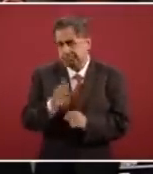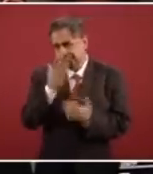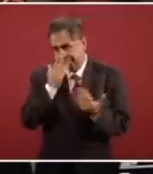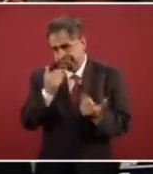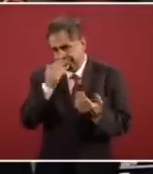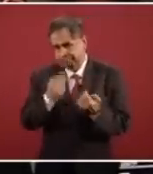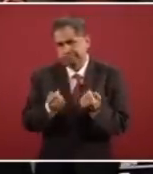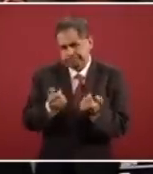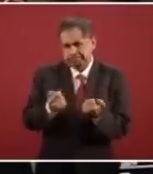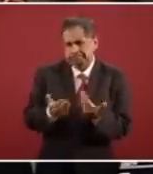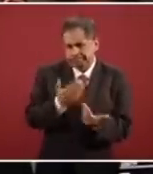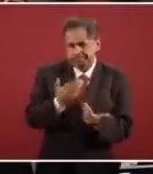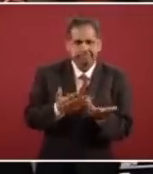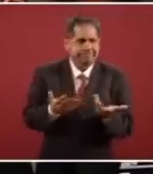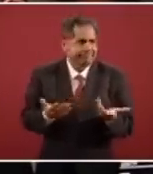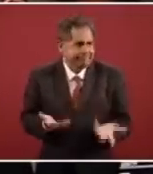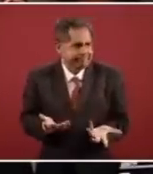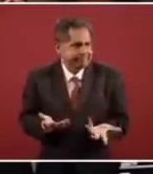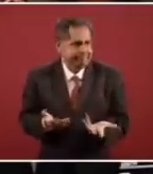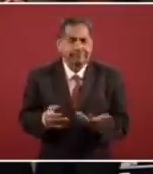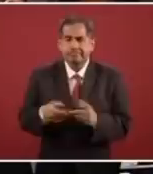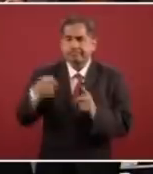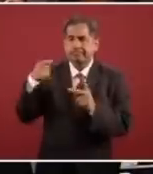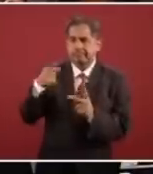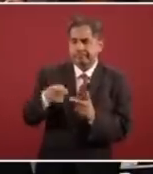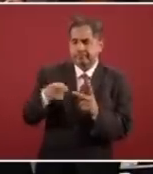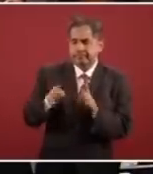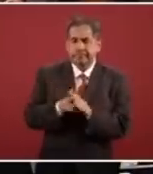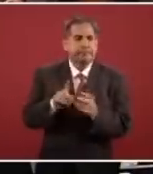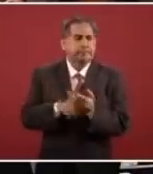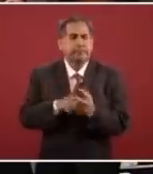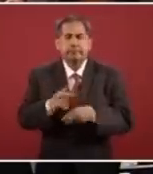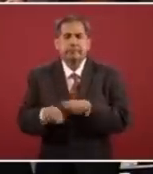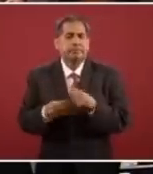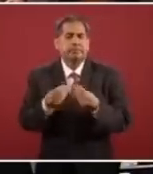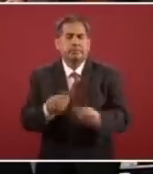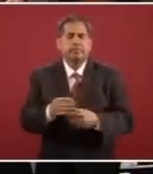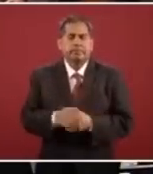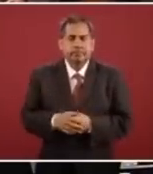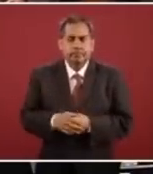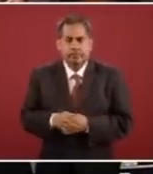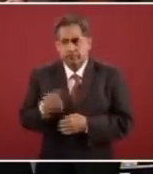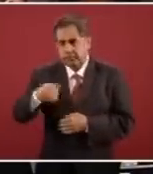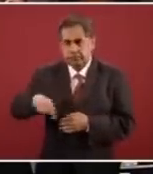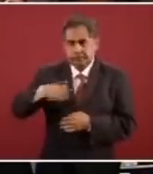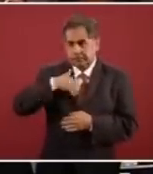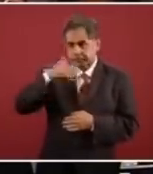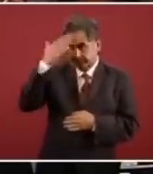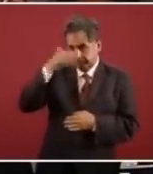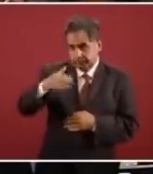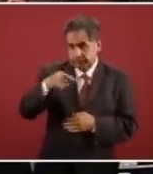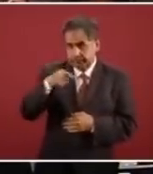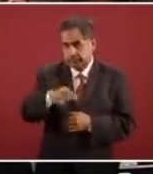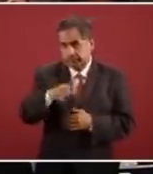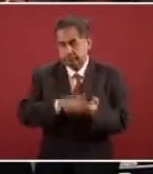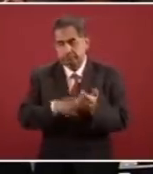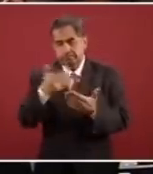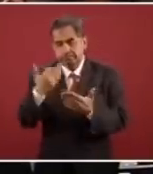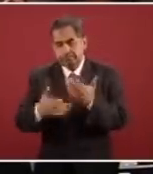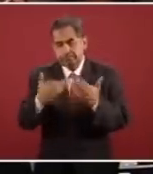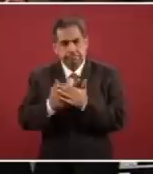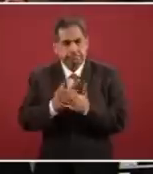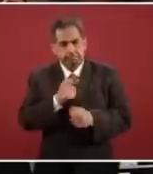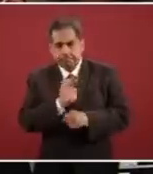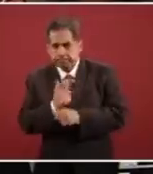del sector financiero, el punto es el financiamiento del desarrollo. Bien sabemos que aparte de ese gran faltante que ya detectó